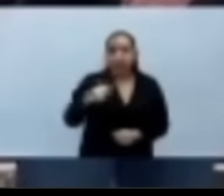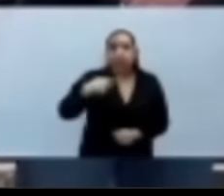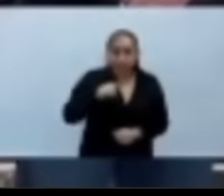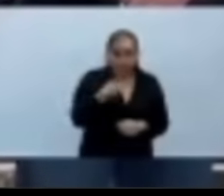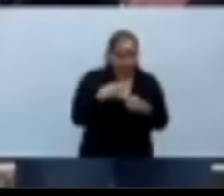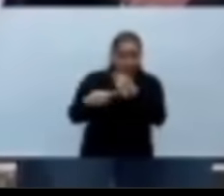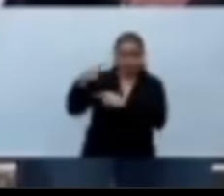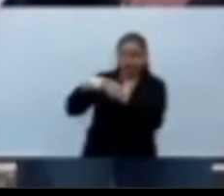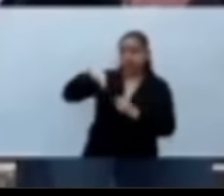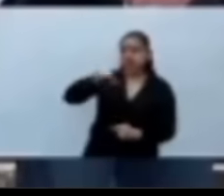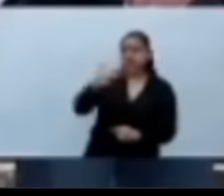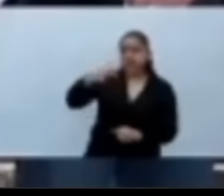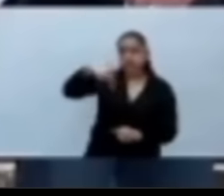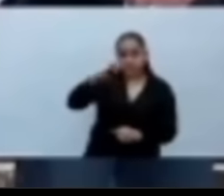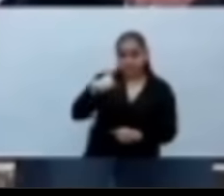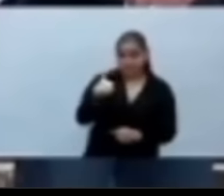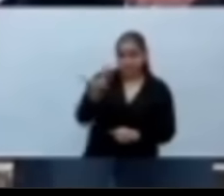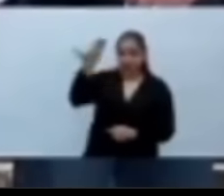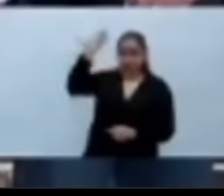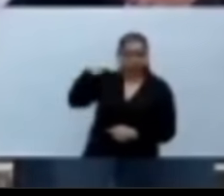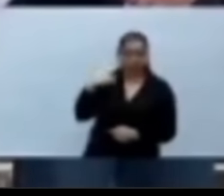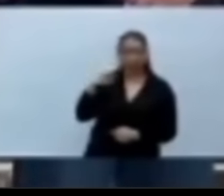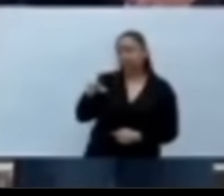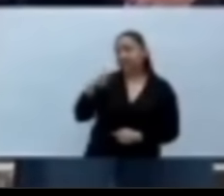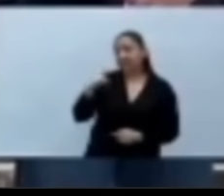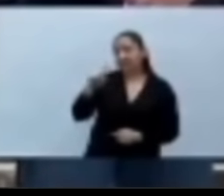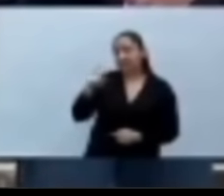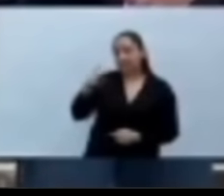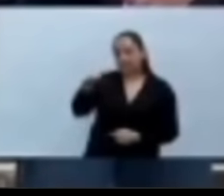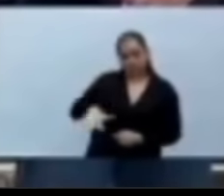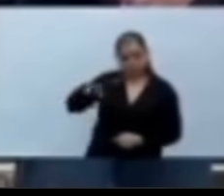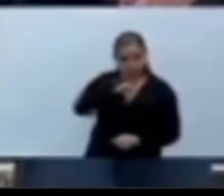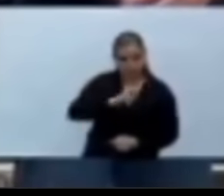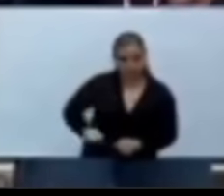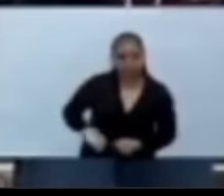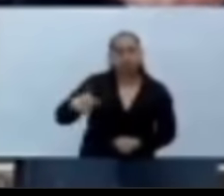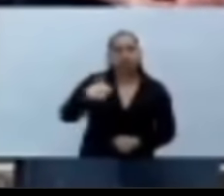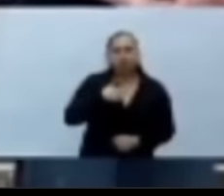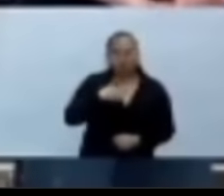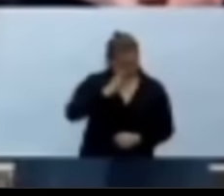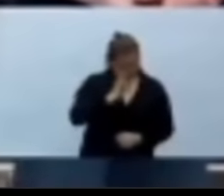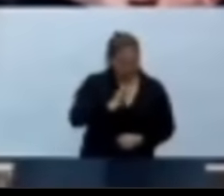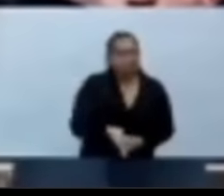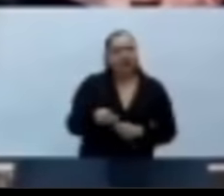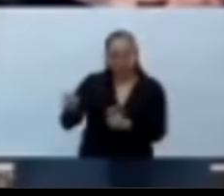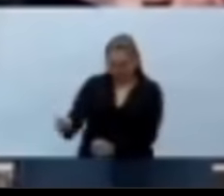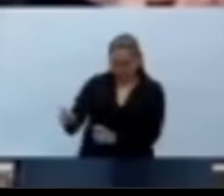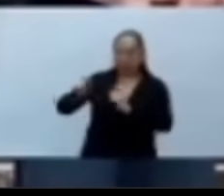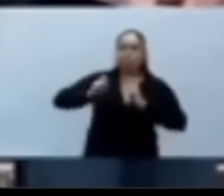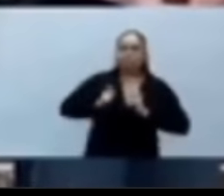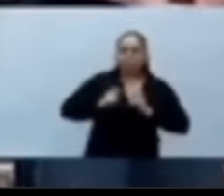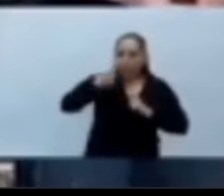de Tepatepec, Hidalgo, acepto con gran orgullo el honor de coordinar